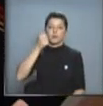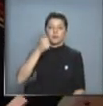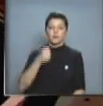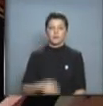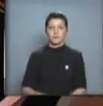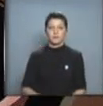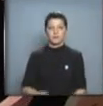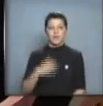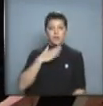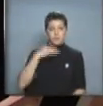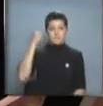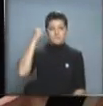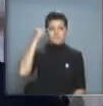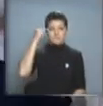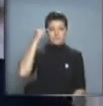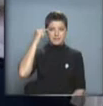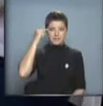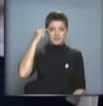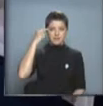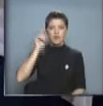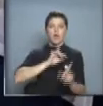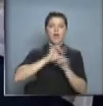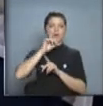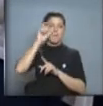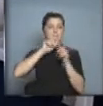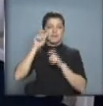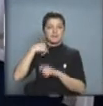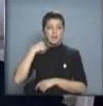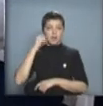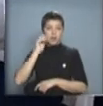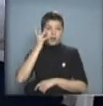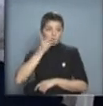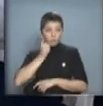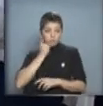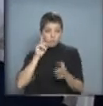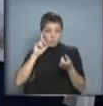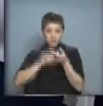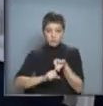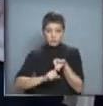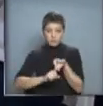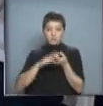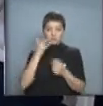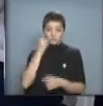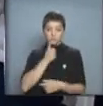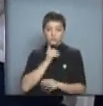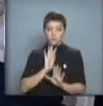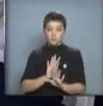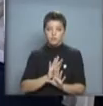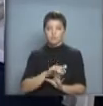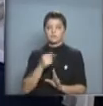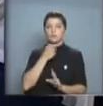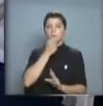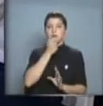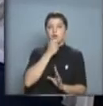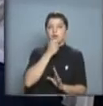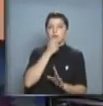yo personalmente lo que creo es que también hay muchas personas que puede gustarles casarse justamente, que... Por ejemplo, les puede gustar